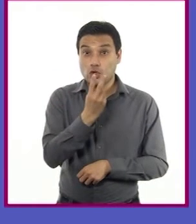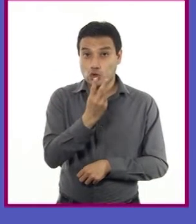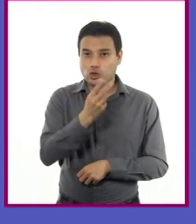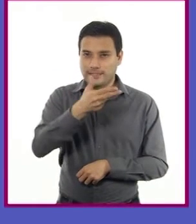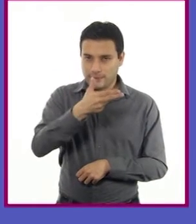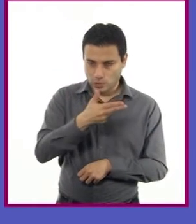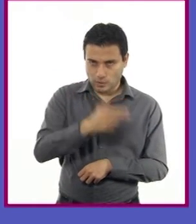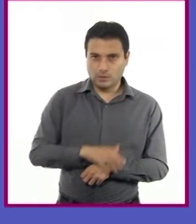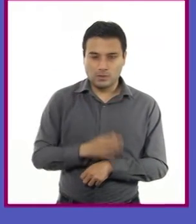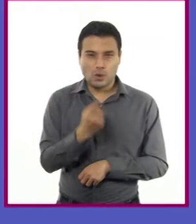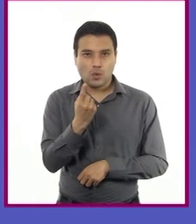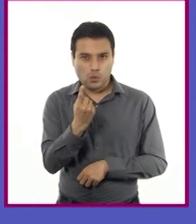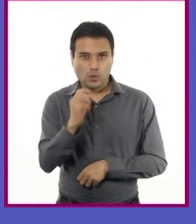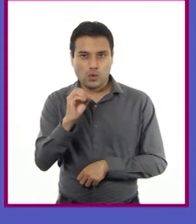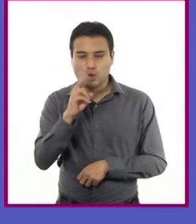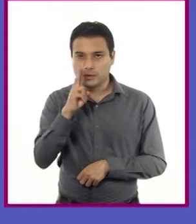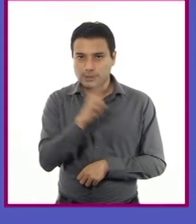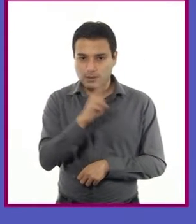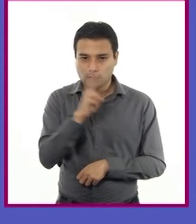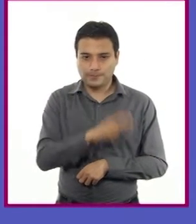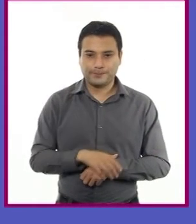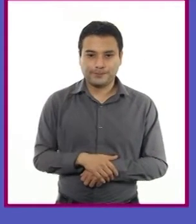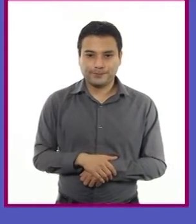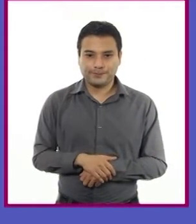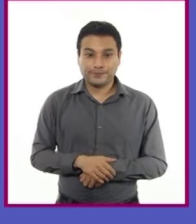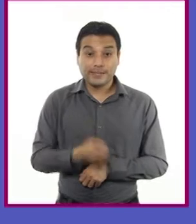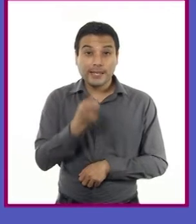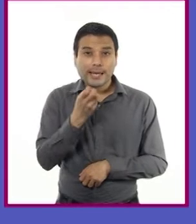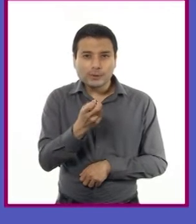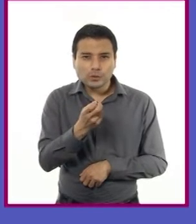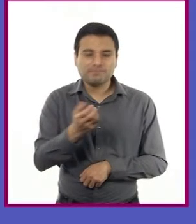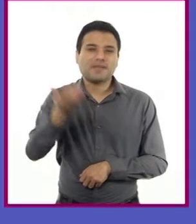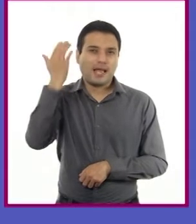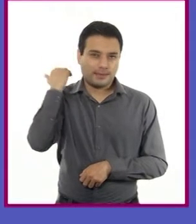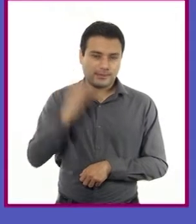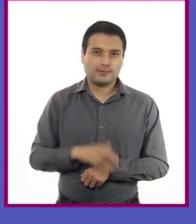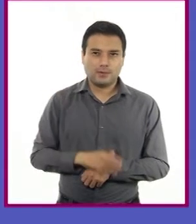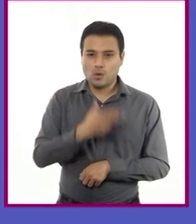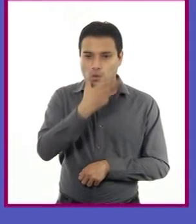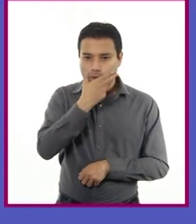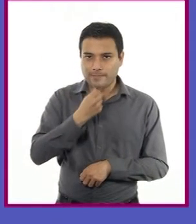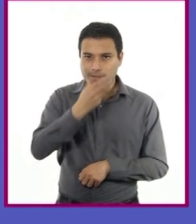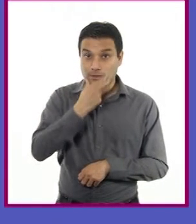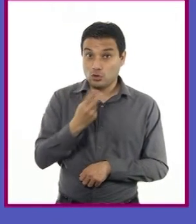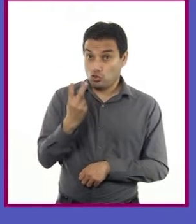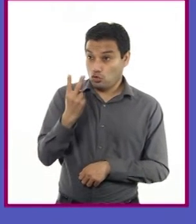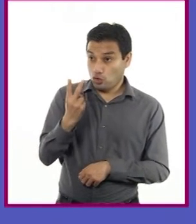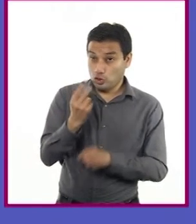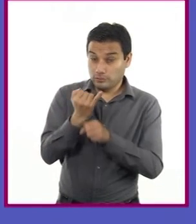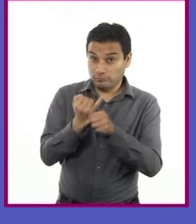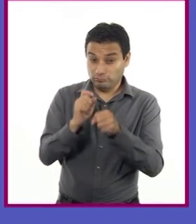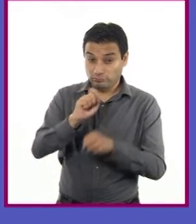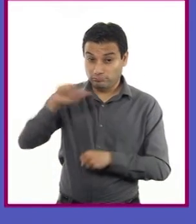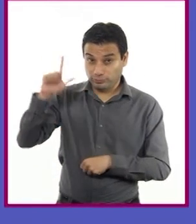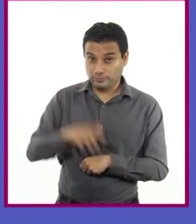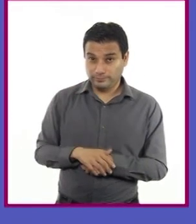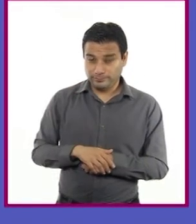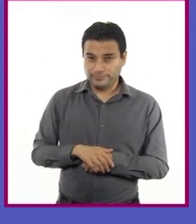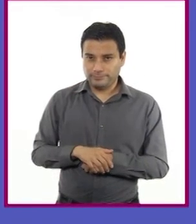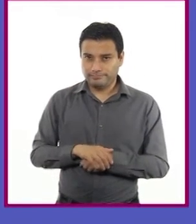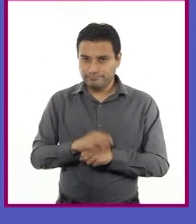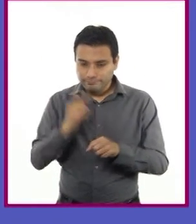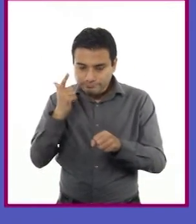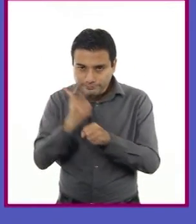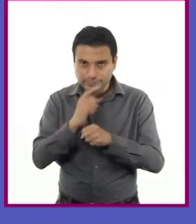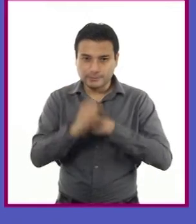hidrógeno y 1 de oxígeno. Esto fue demostrado por Lavoisier y Henry Cavendish entre